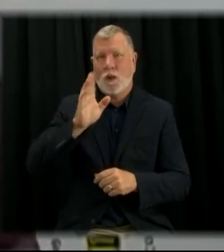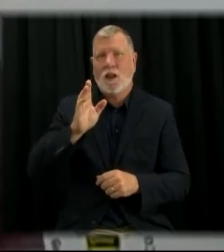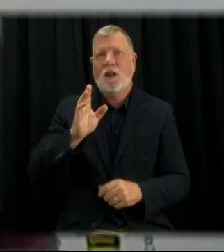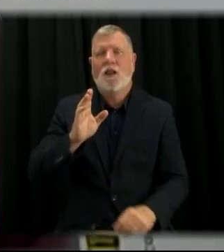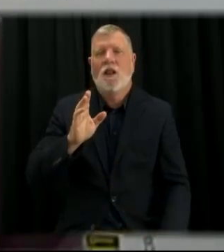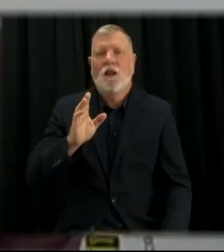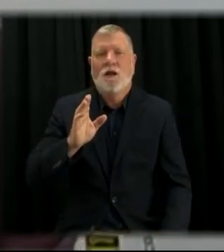gráfica iba a ser